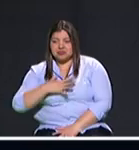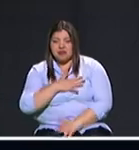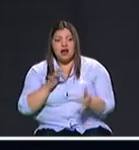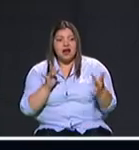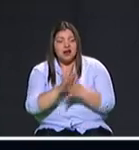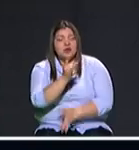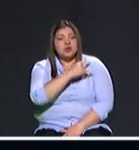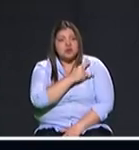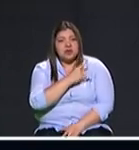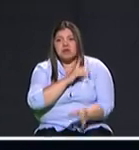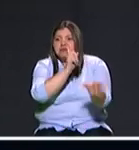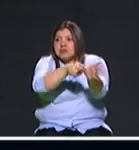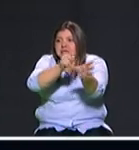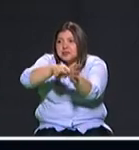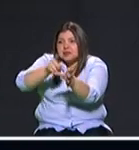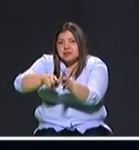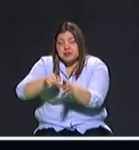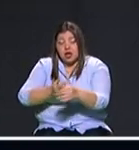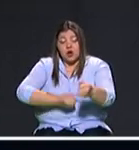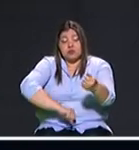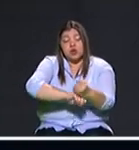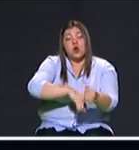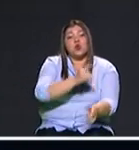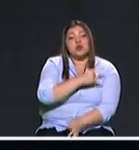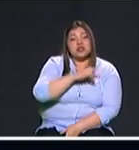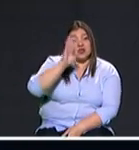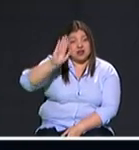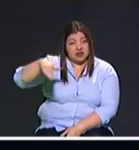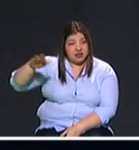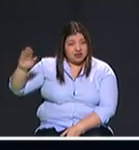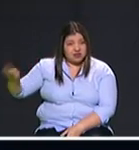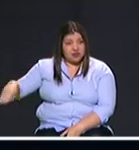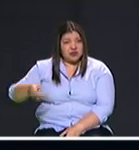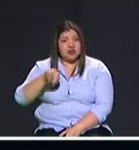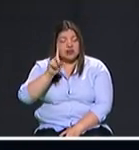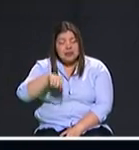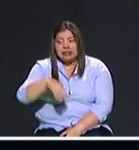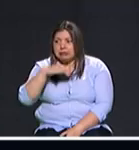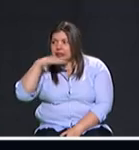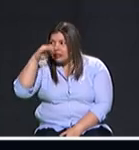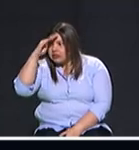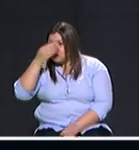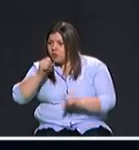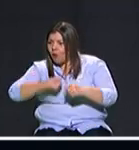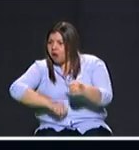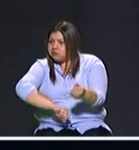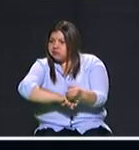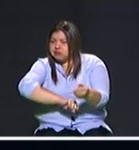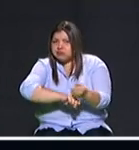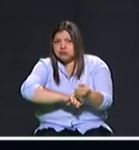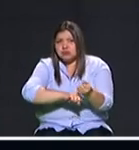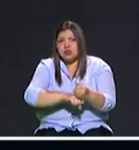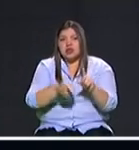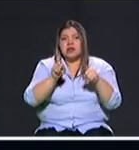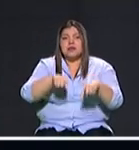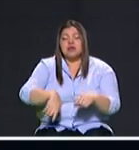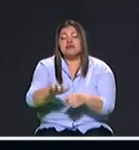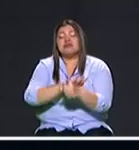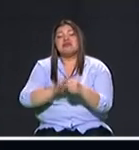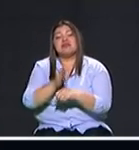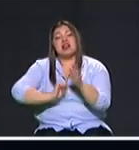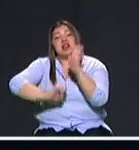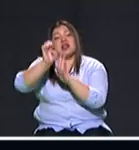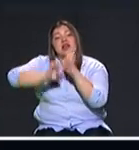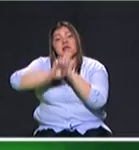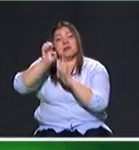hay que fortalecer la universidad antioquia también debería apostar el municipio medina ello y por último una oferta decía emprendimiento con recursos